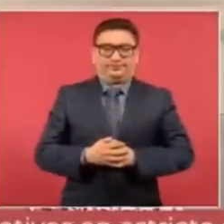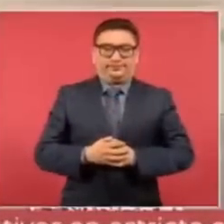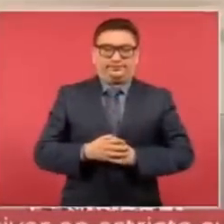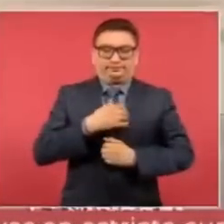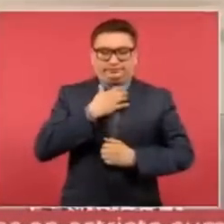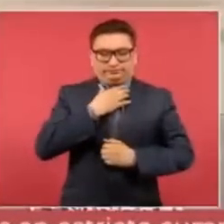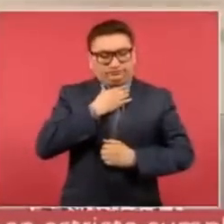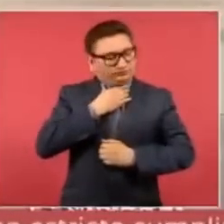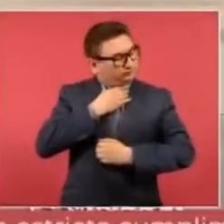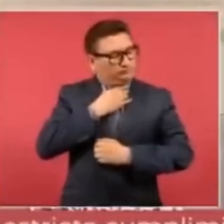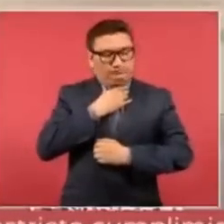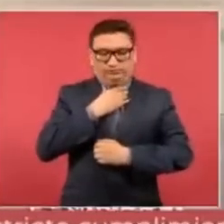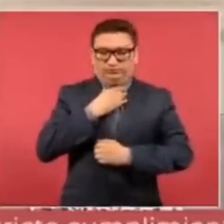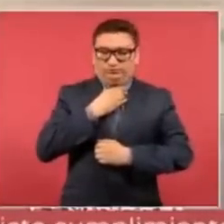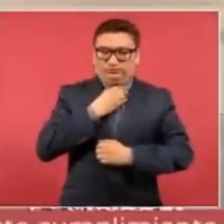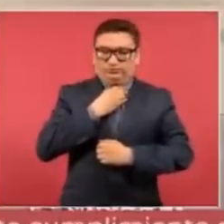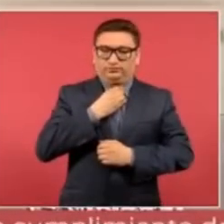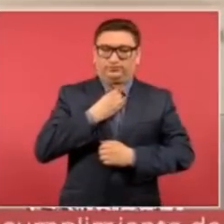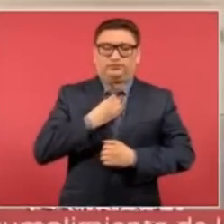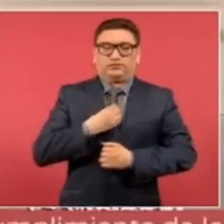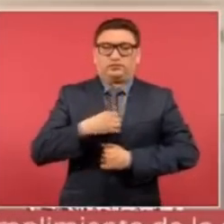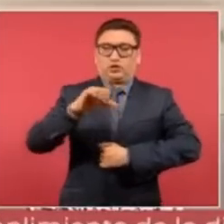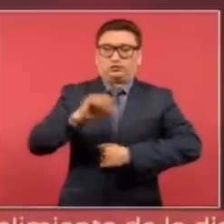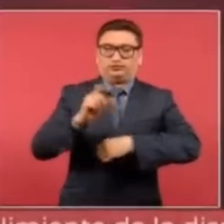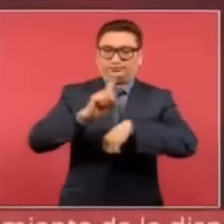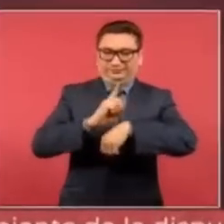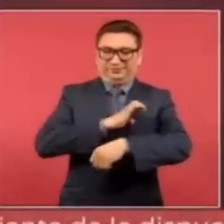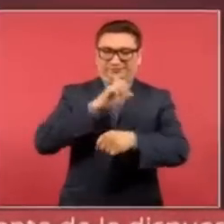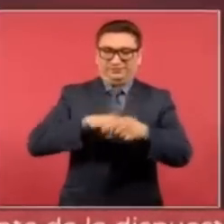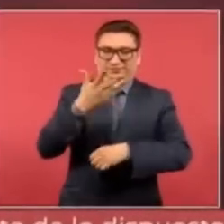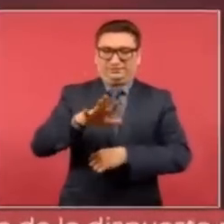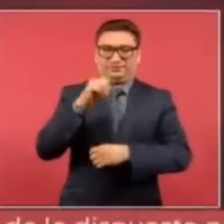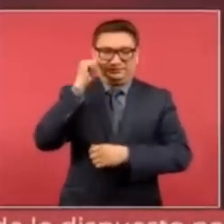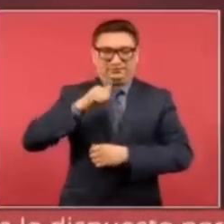Hoy es un día especial, 10 de abril.